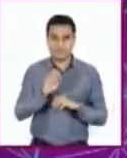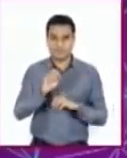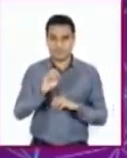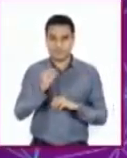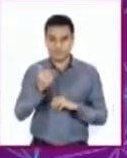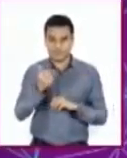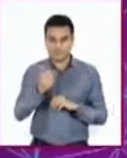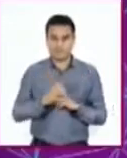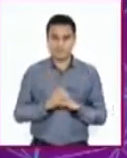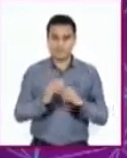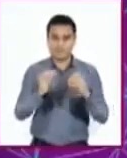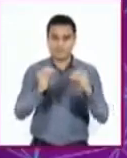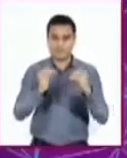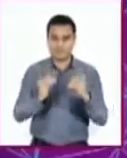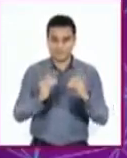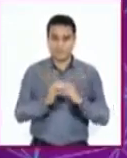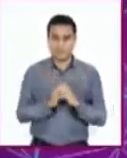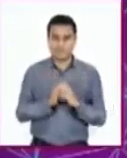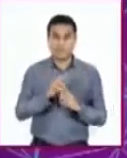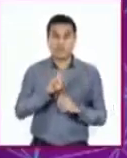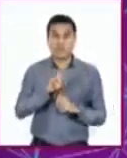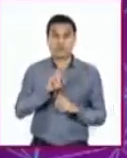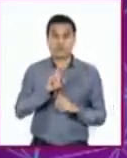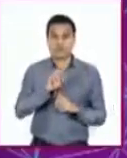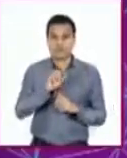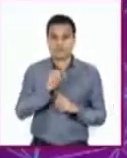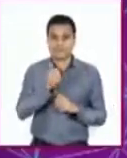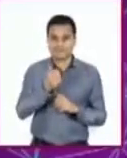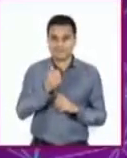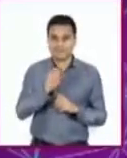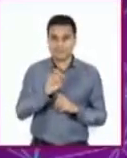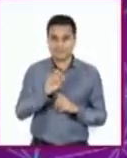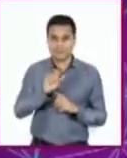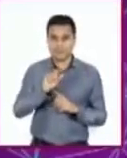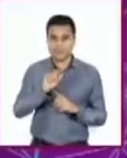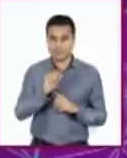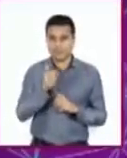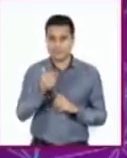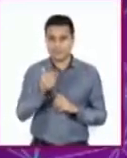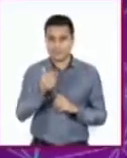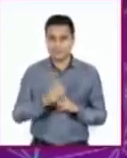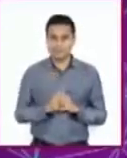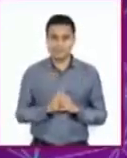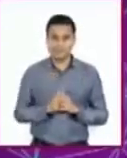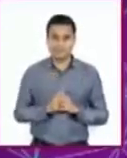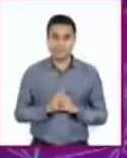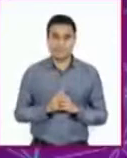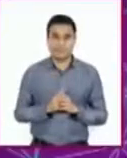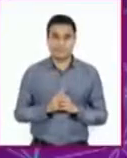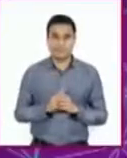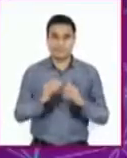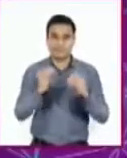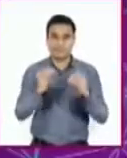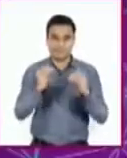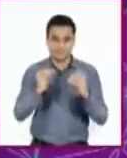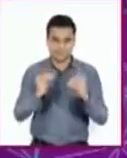enteros 6 centésimos negativo, 276 enteros 76 centésimos